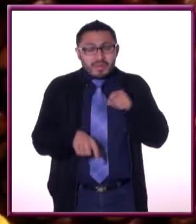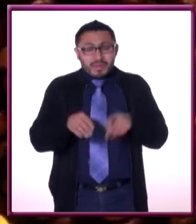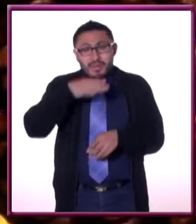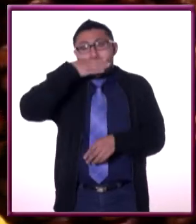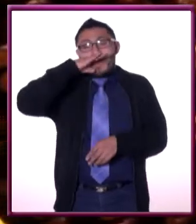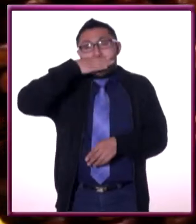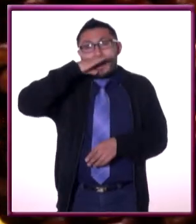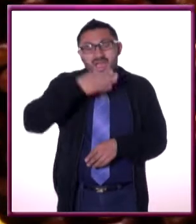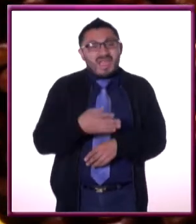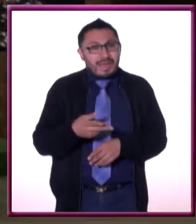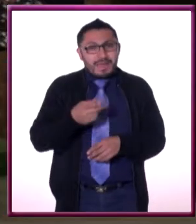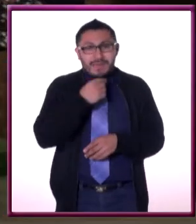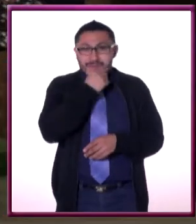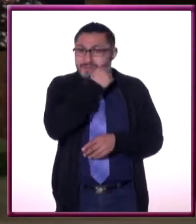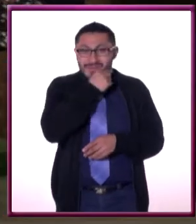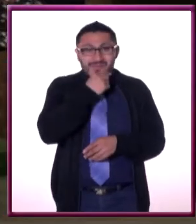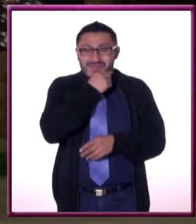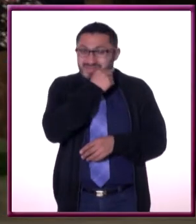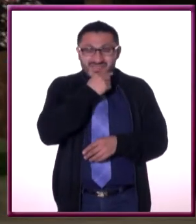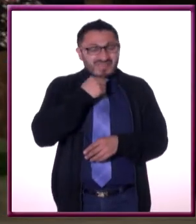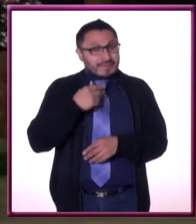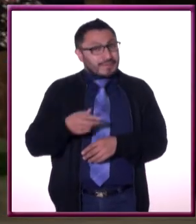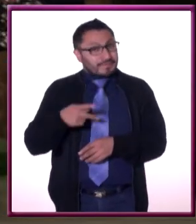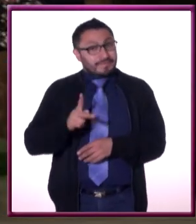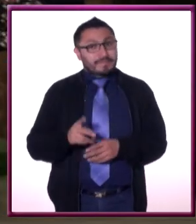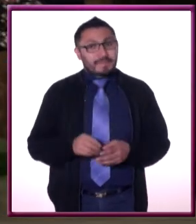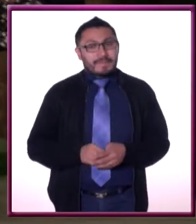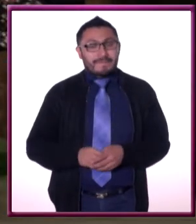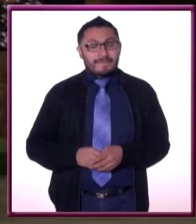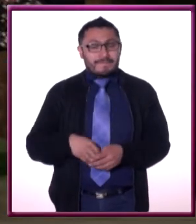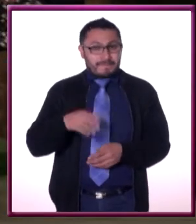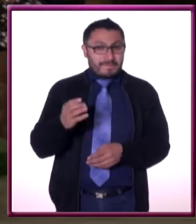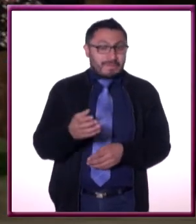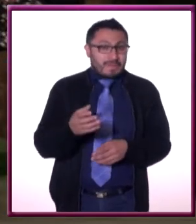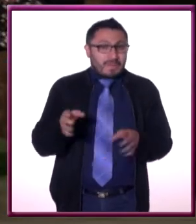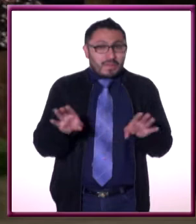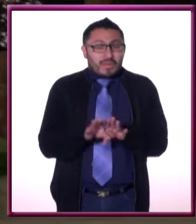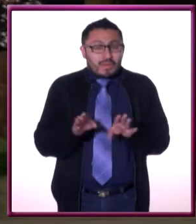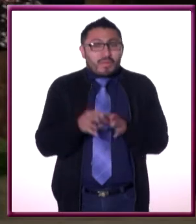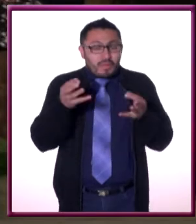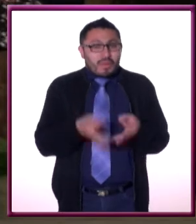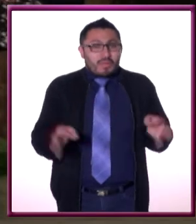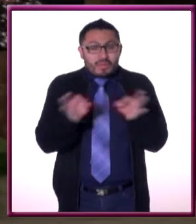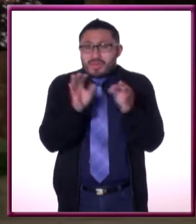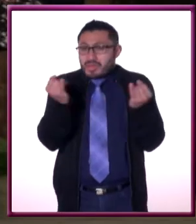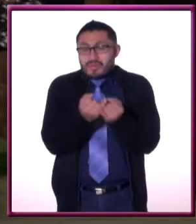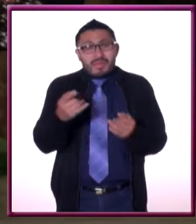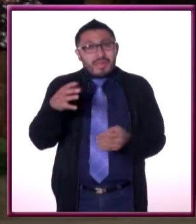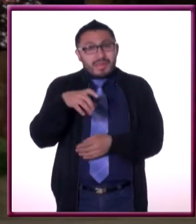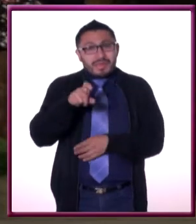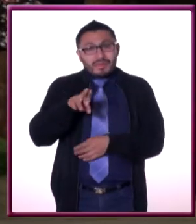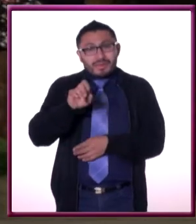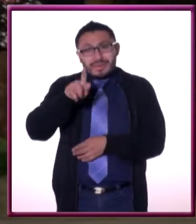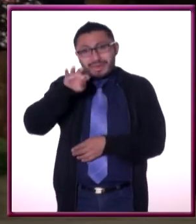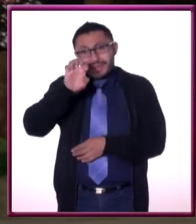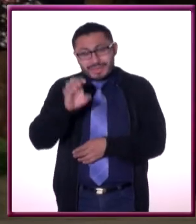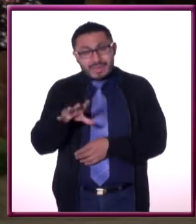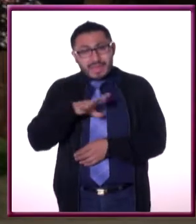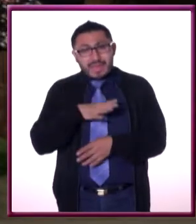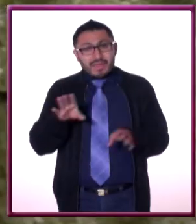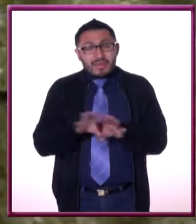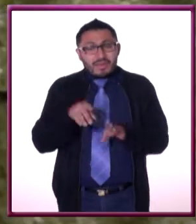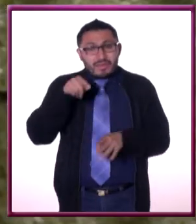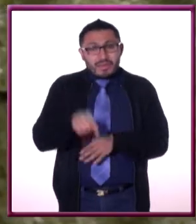maíz o estamos sembrando, bueno, el frijol ya nos hablamos, pero un cultivo principal como este, el quelite se da en